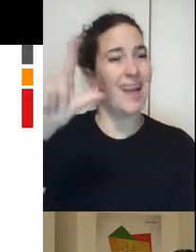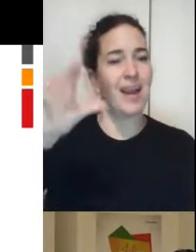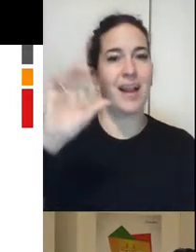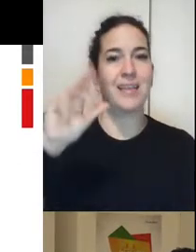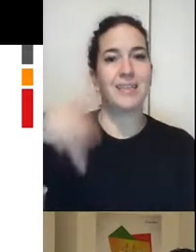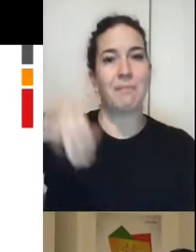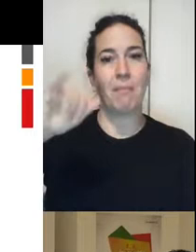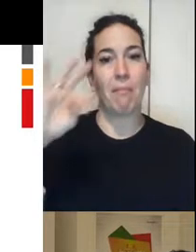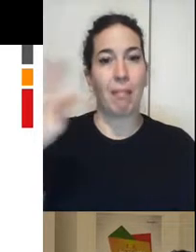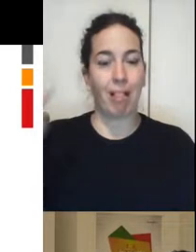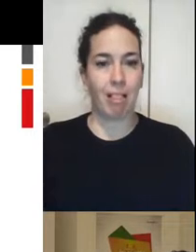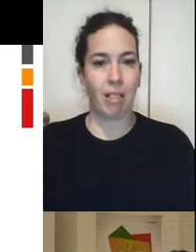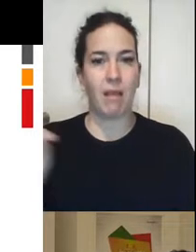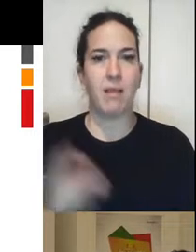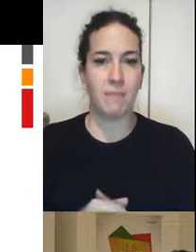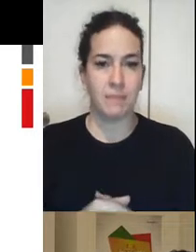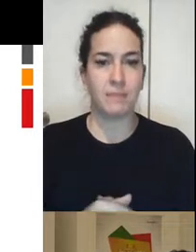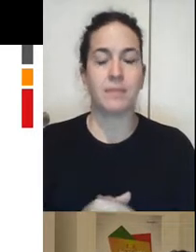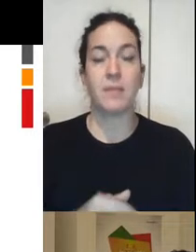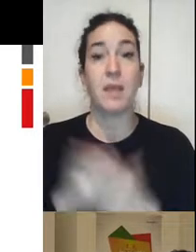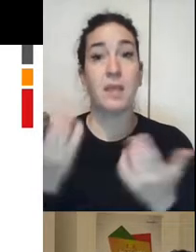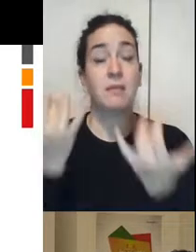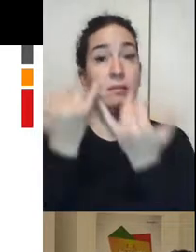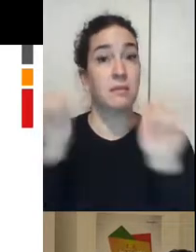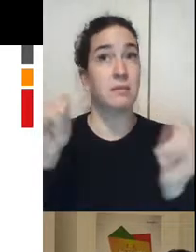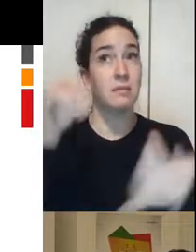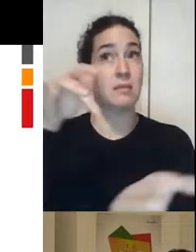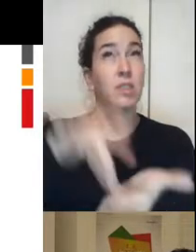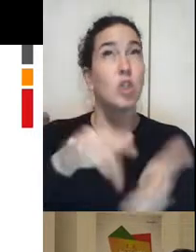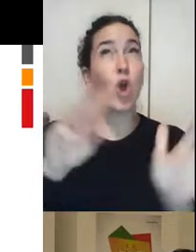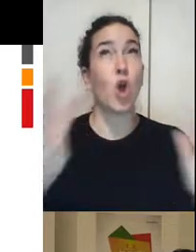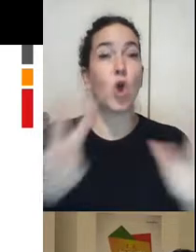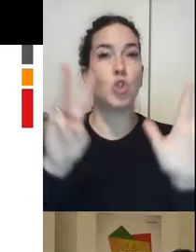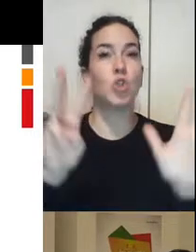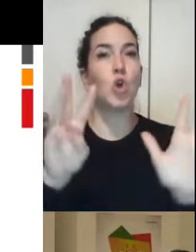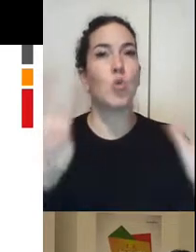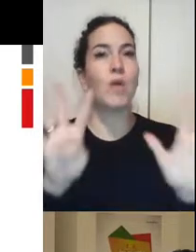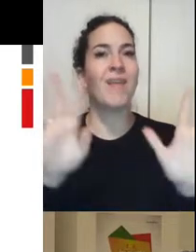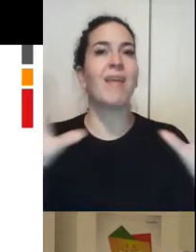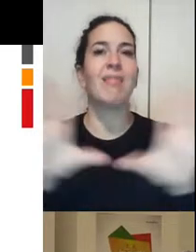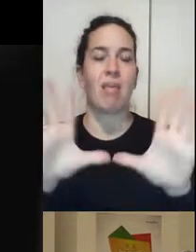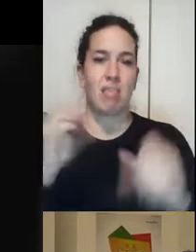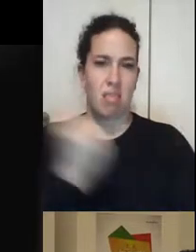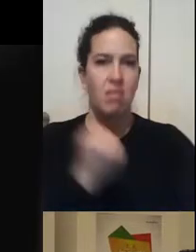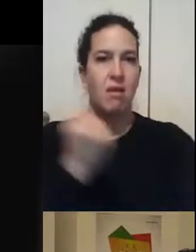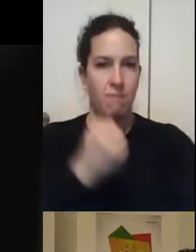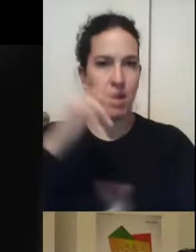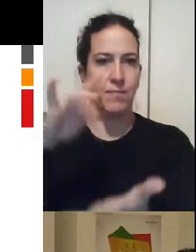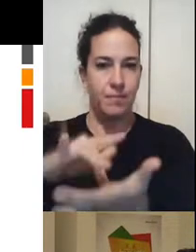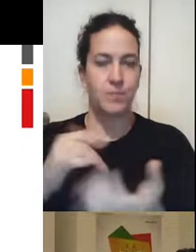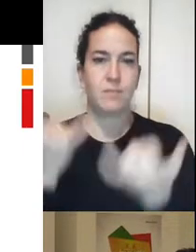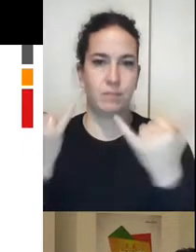años después, y este evento que se celebrará el 8, 9 y 10 de diciembre.